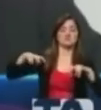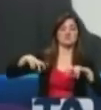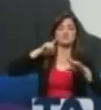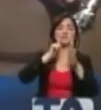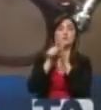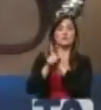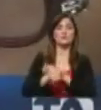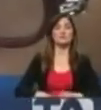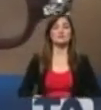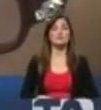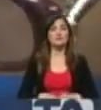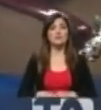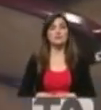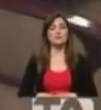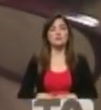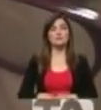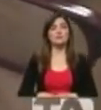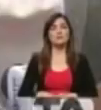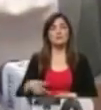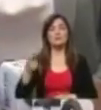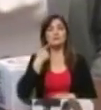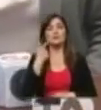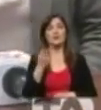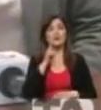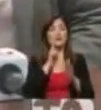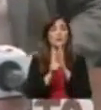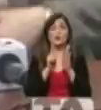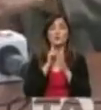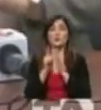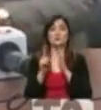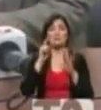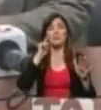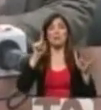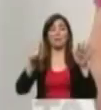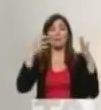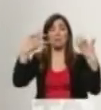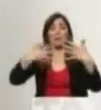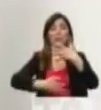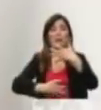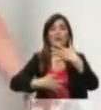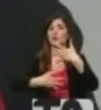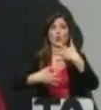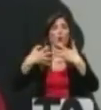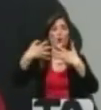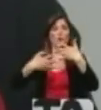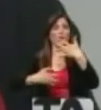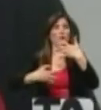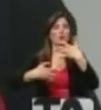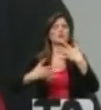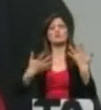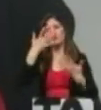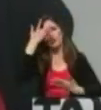la denuncia. Conforme lo manifiesta Salgado, el número de denuncias no corresponde con la realidad de los casos. No